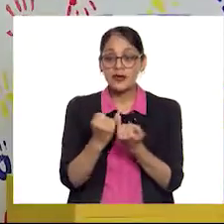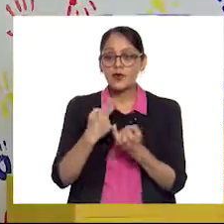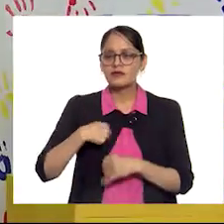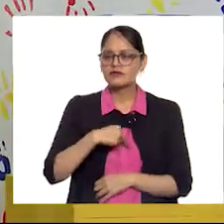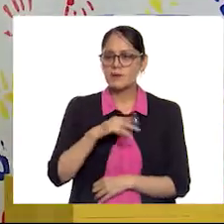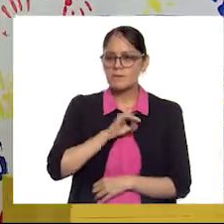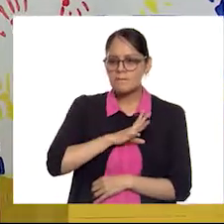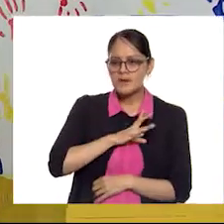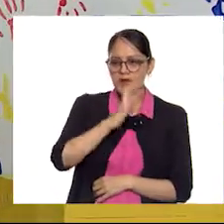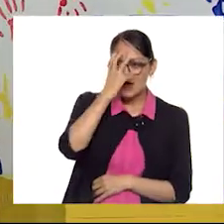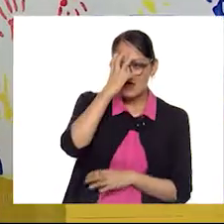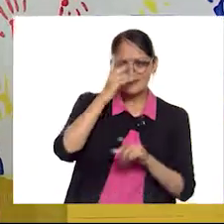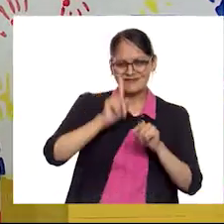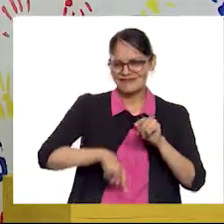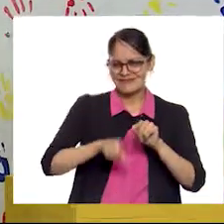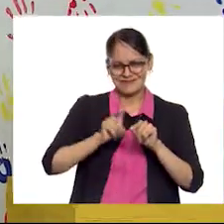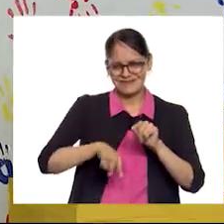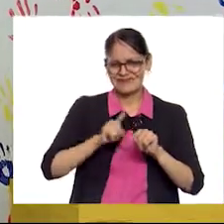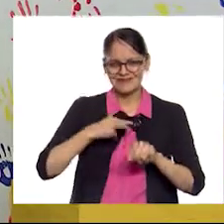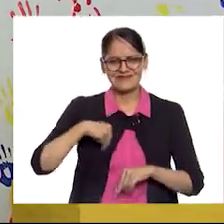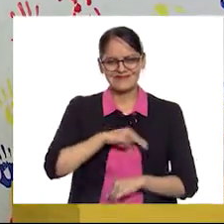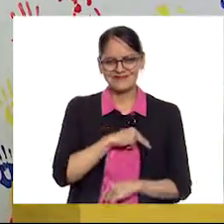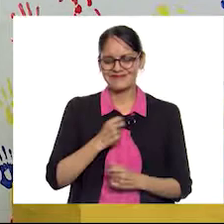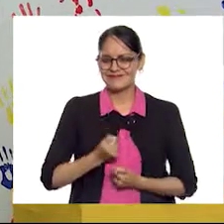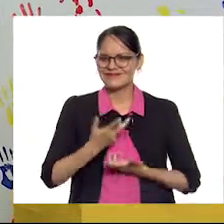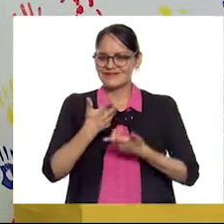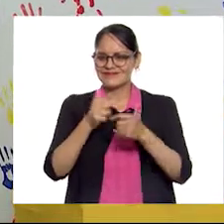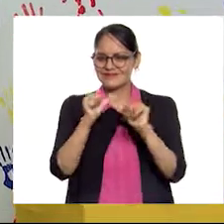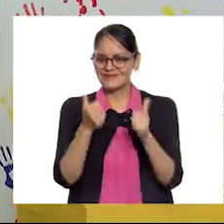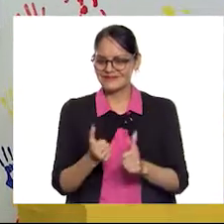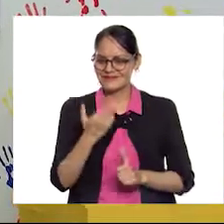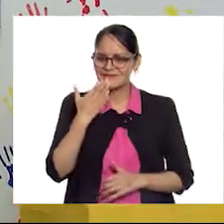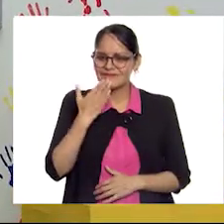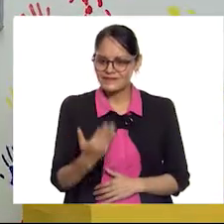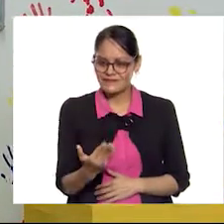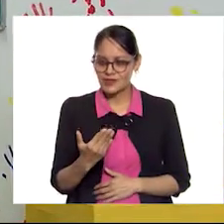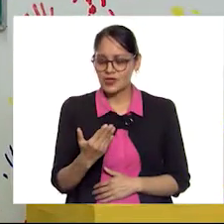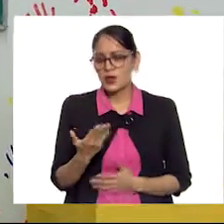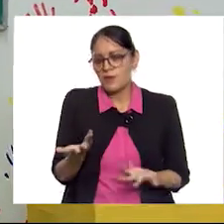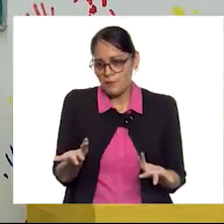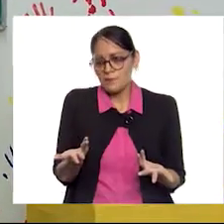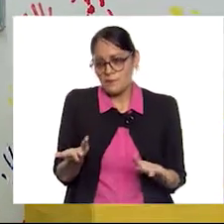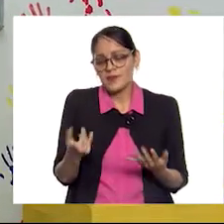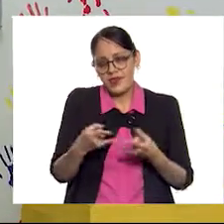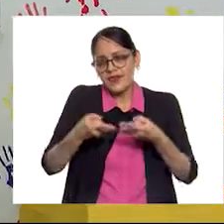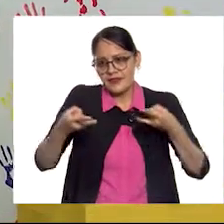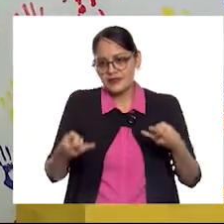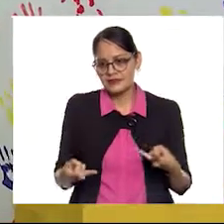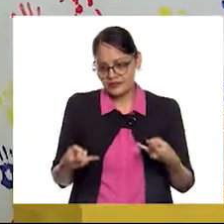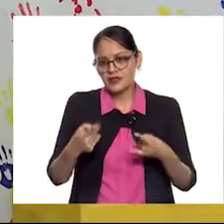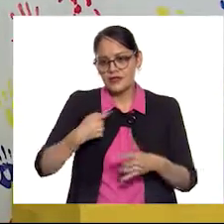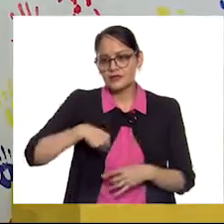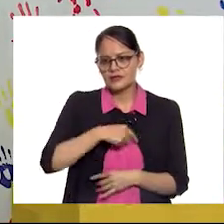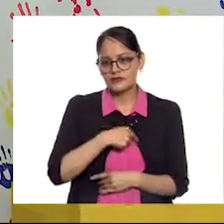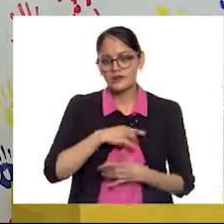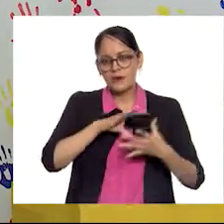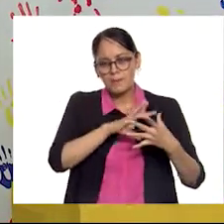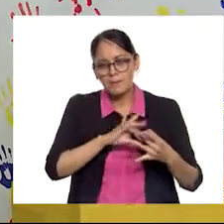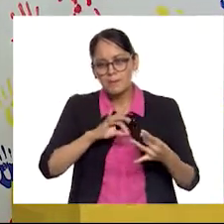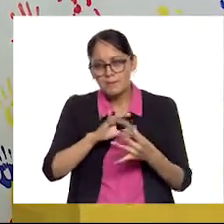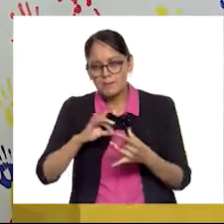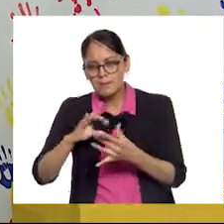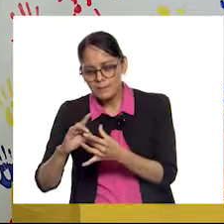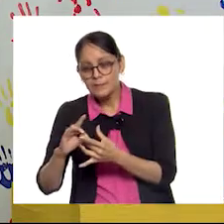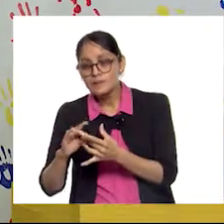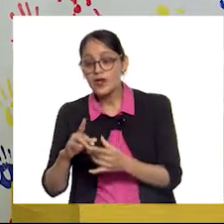del miedo y de la pena para poder expresar y hacer la representación sin que nada pase, porque bueno, es la historia que tenemos que narrar y